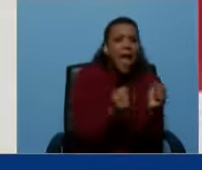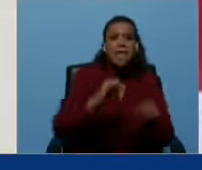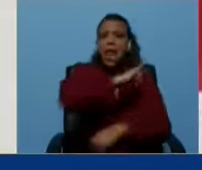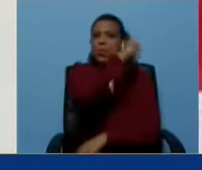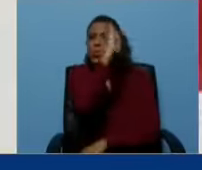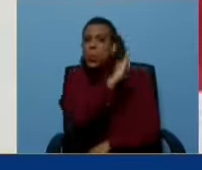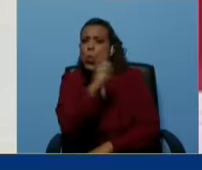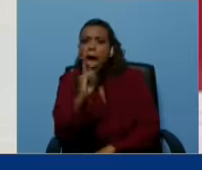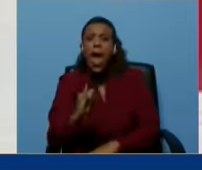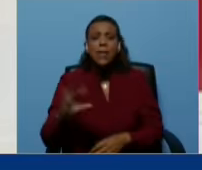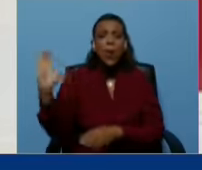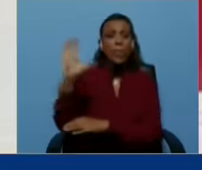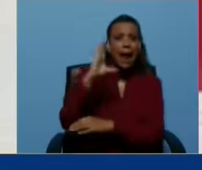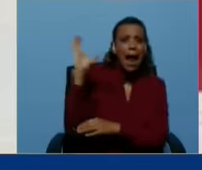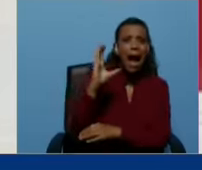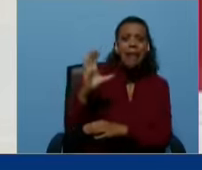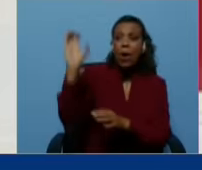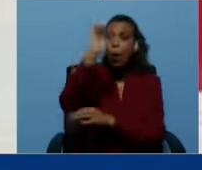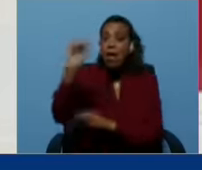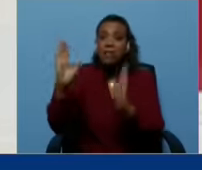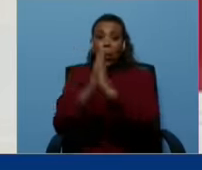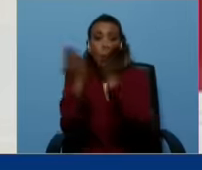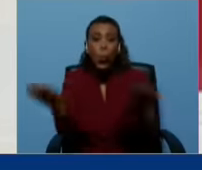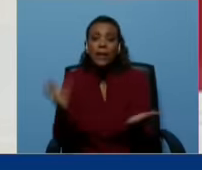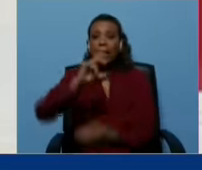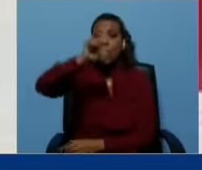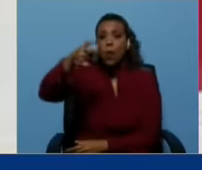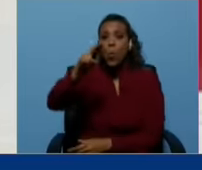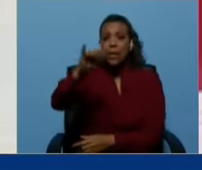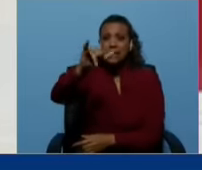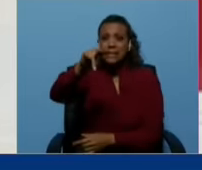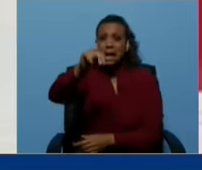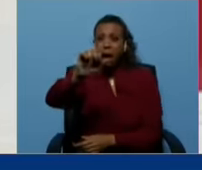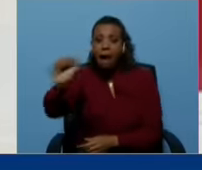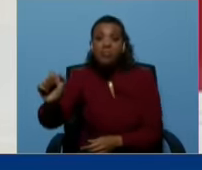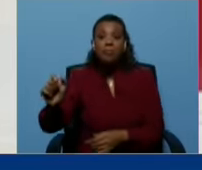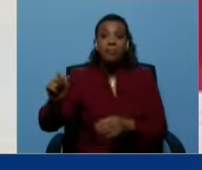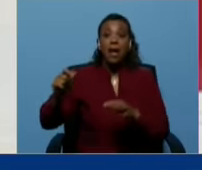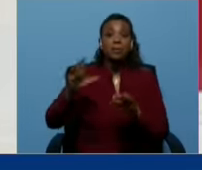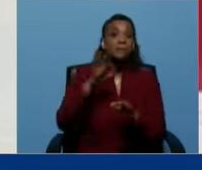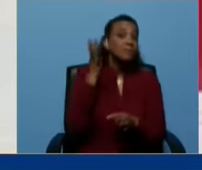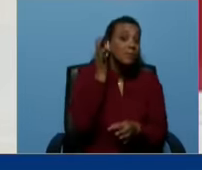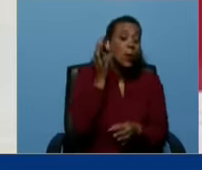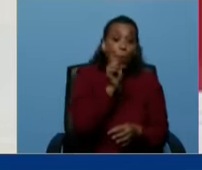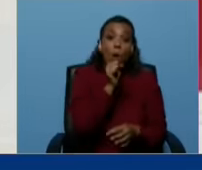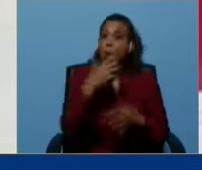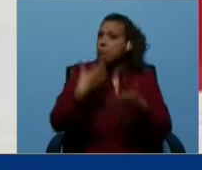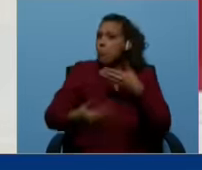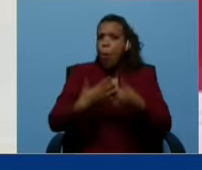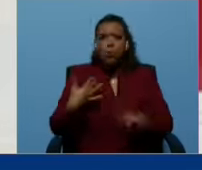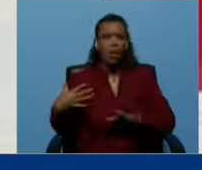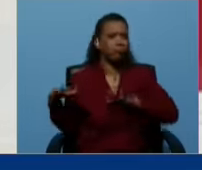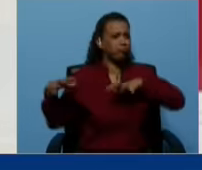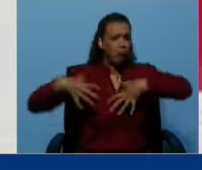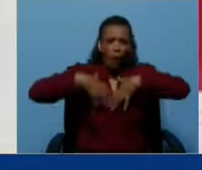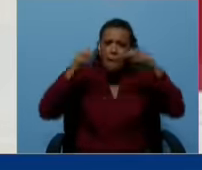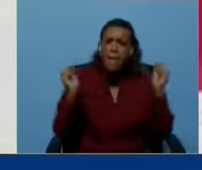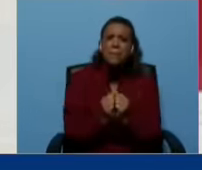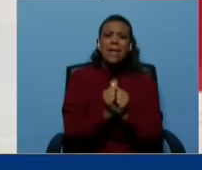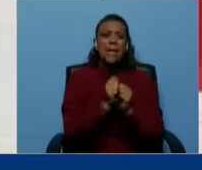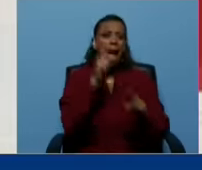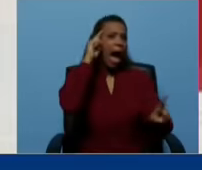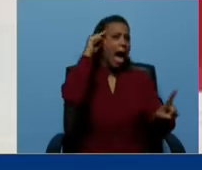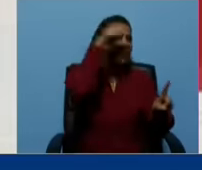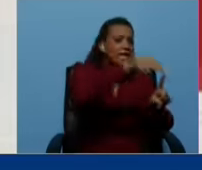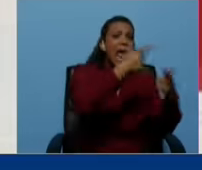zulianos, los caraqueños, los orientales, los guayaneses, abuelos y abuelas nuestras que fueron a combatir por la libertad